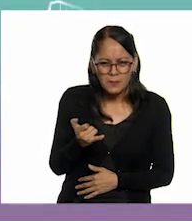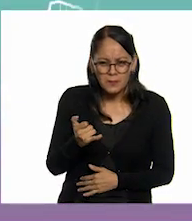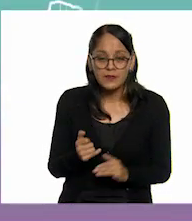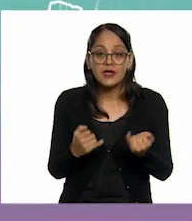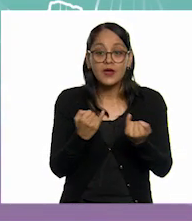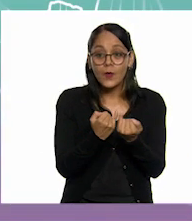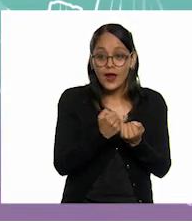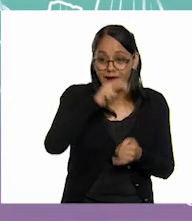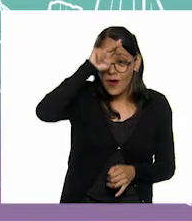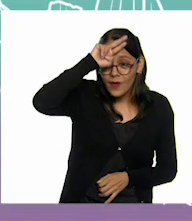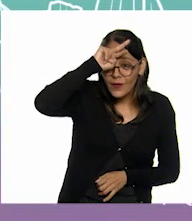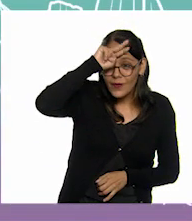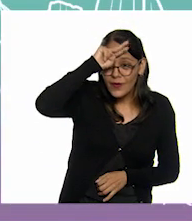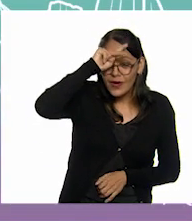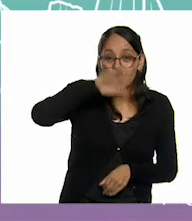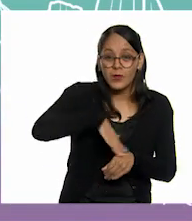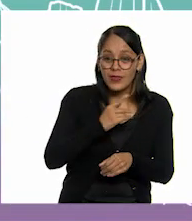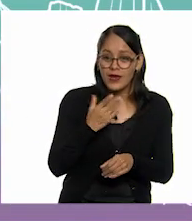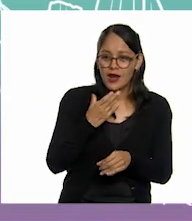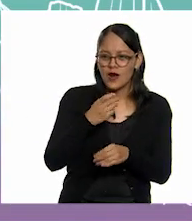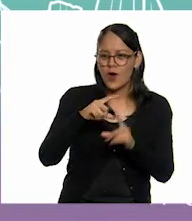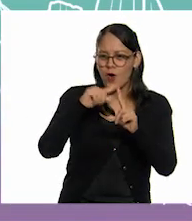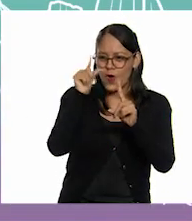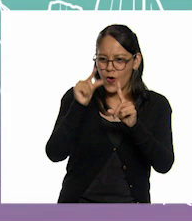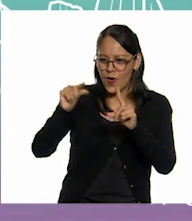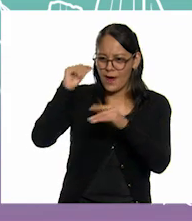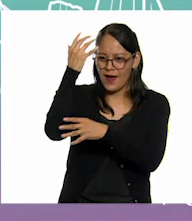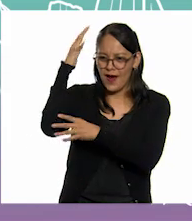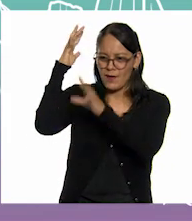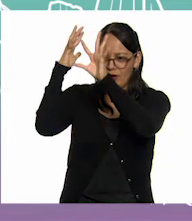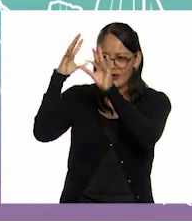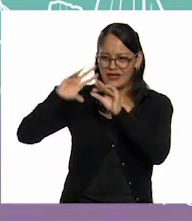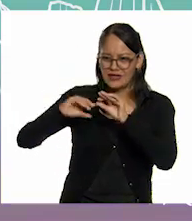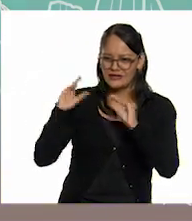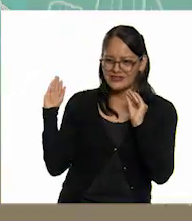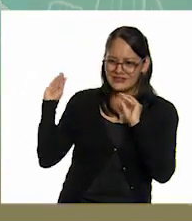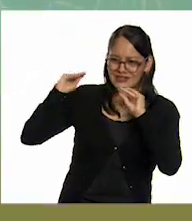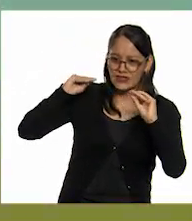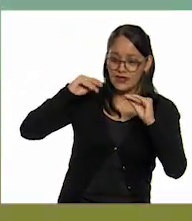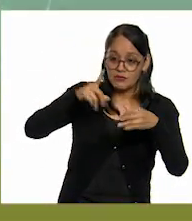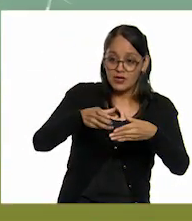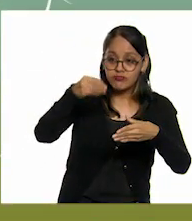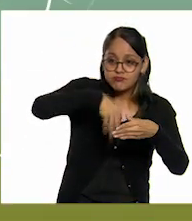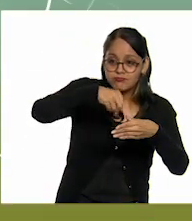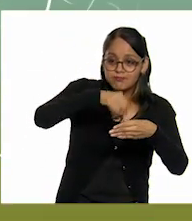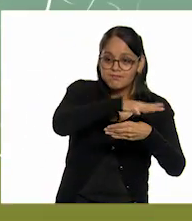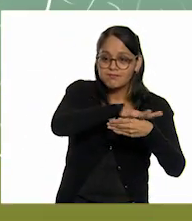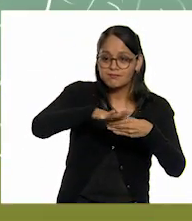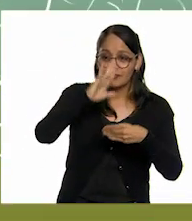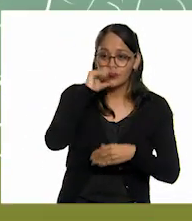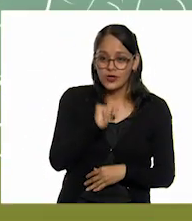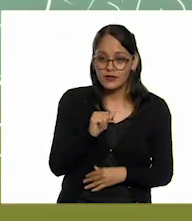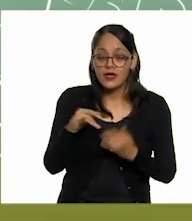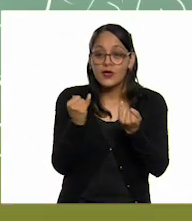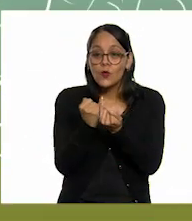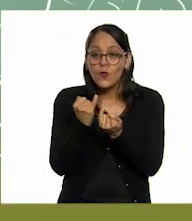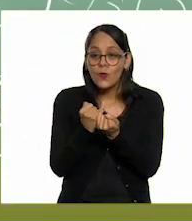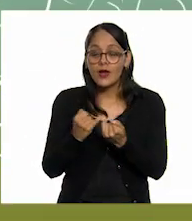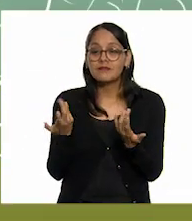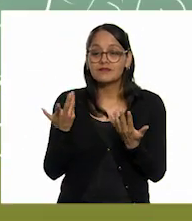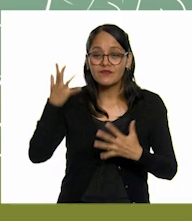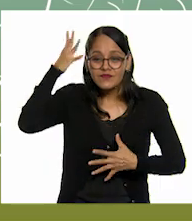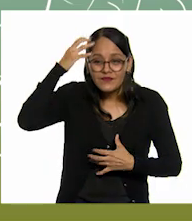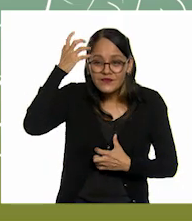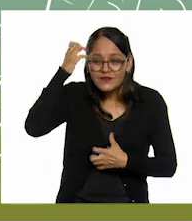hormigas podían cargar más hojas, pero no cabían en sus agujeros. Los changos no podían subirse a los árboles ni